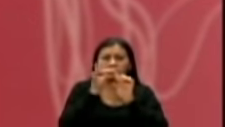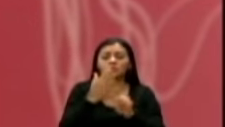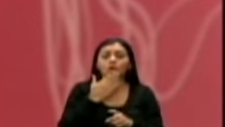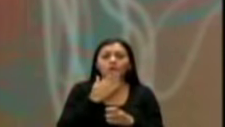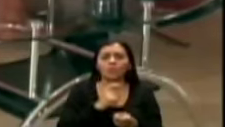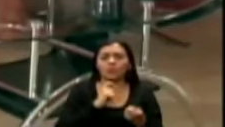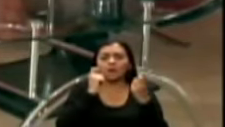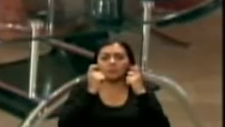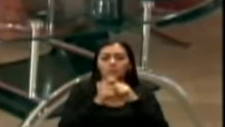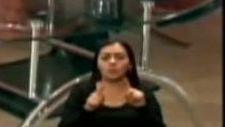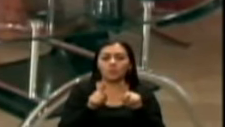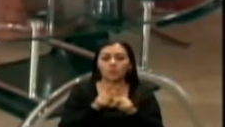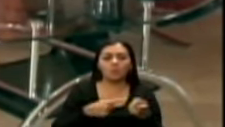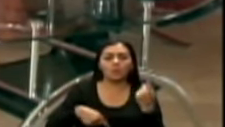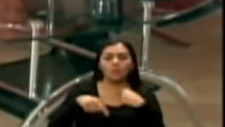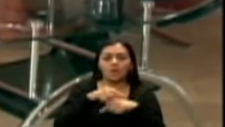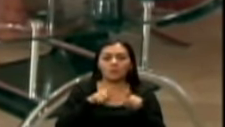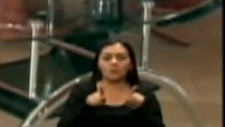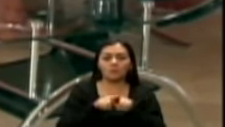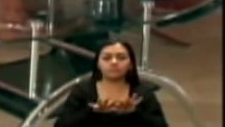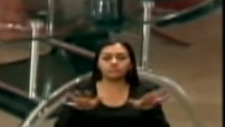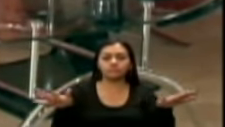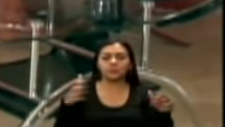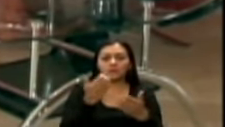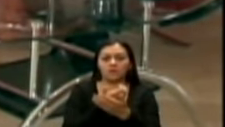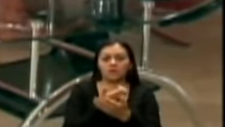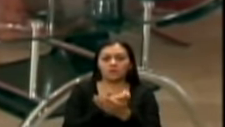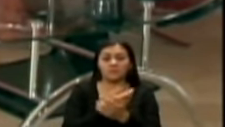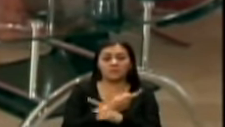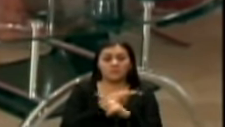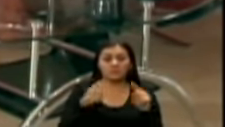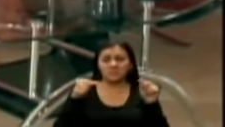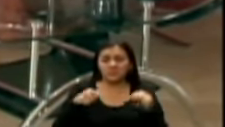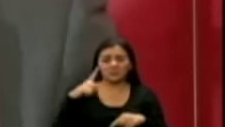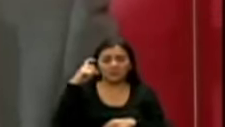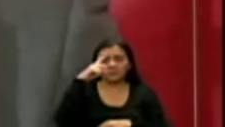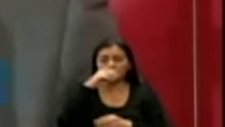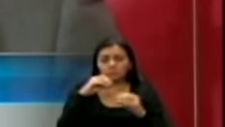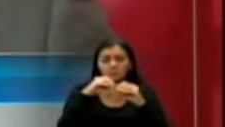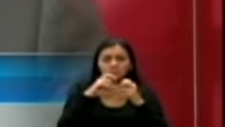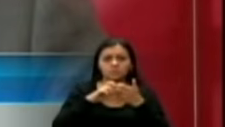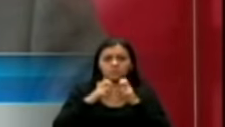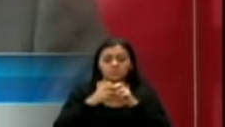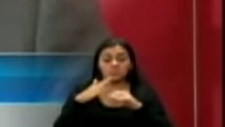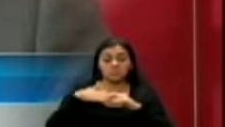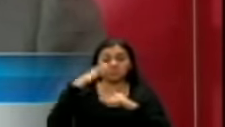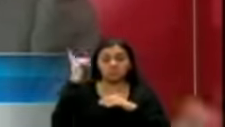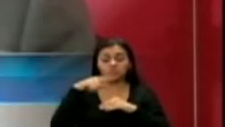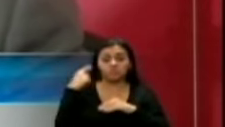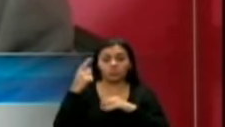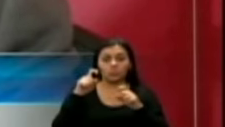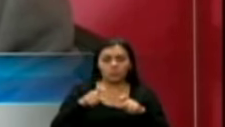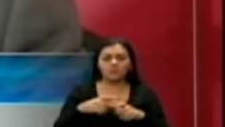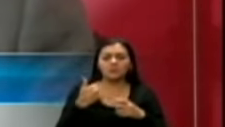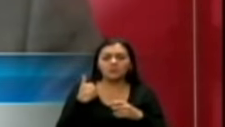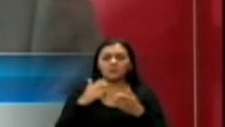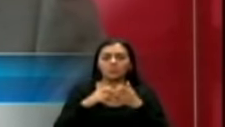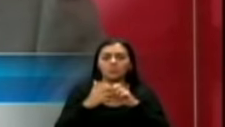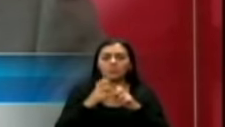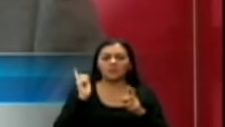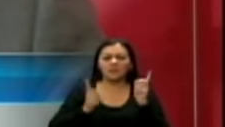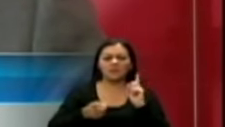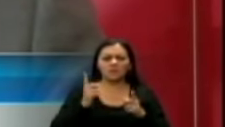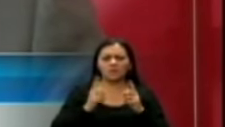capitales para volver a un ciclo expansivo de la economía. Encontramos dificultades también, especialmente en países en que no se ha afectado la